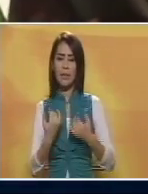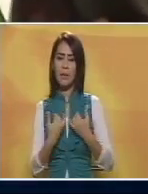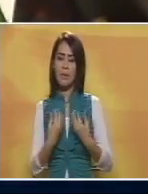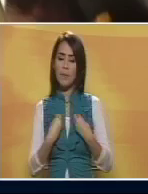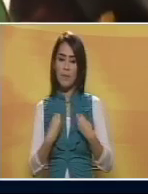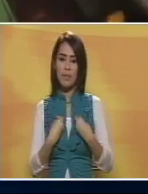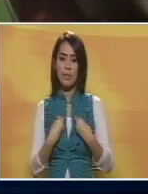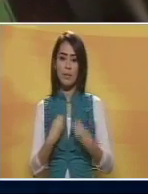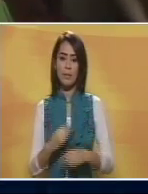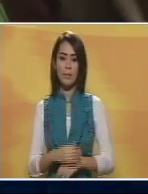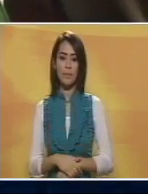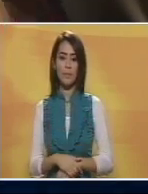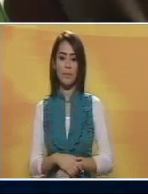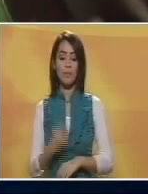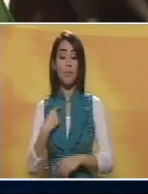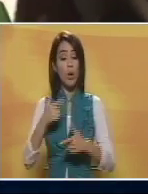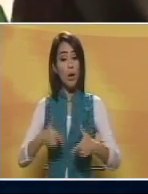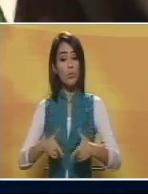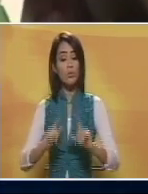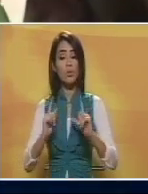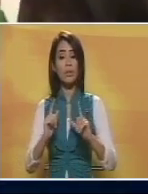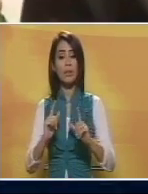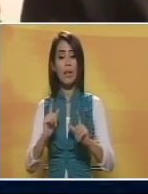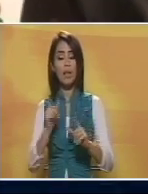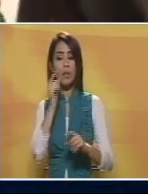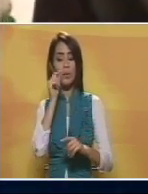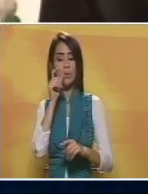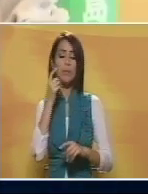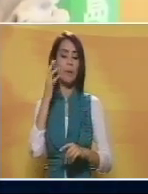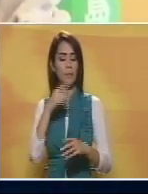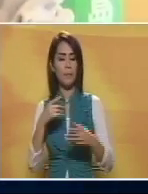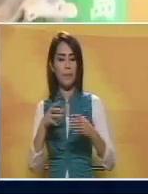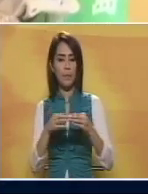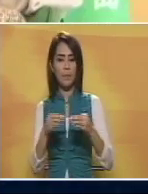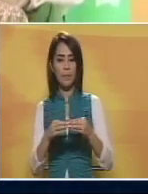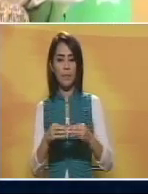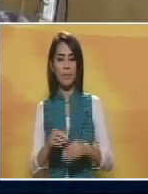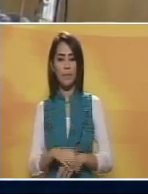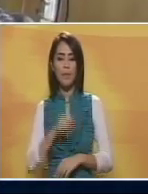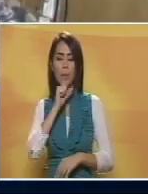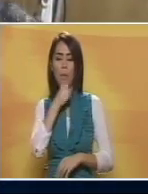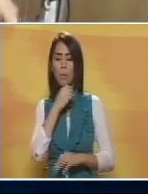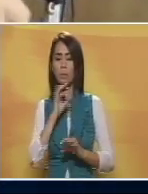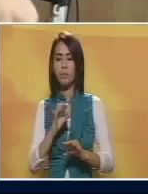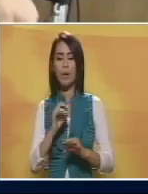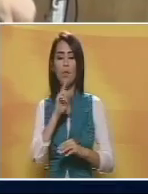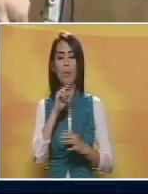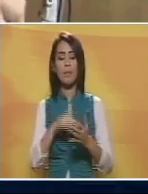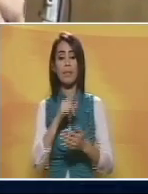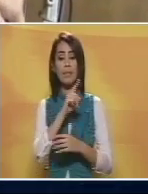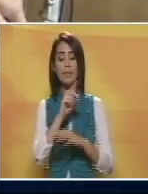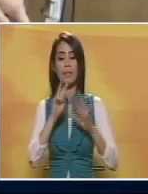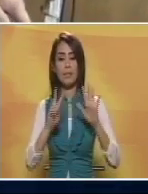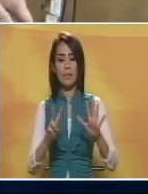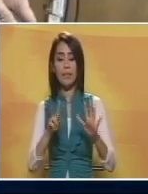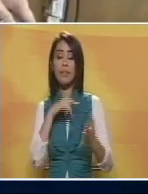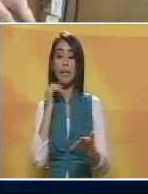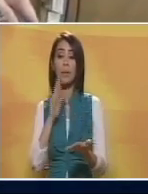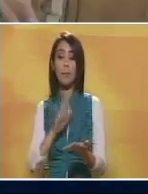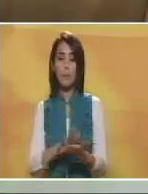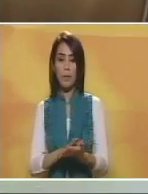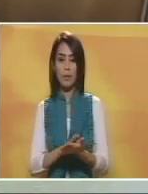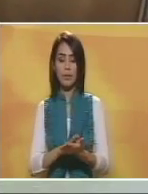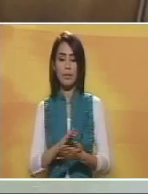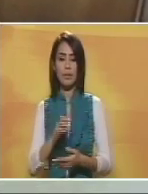fue reconocida por autoridades niponas como la más longeva en 2017, tras la muerte de